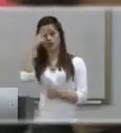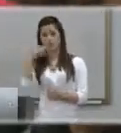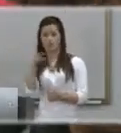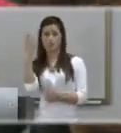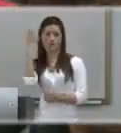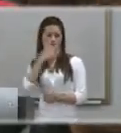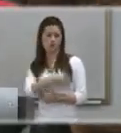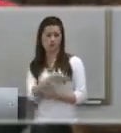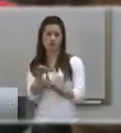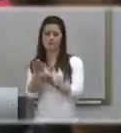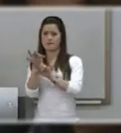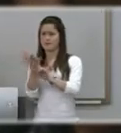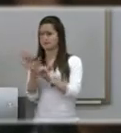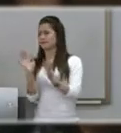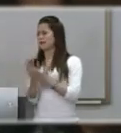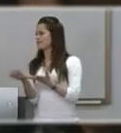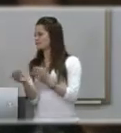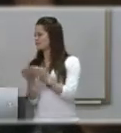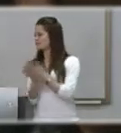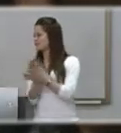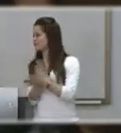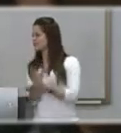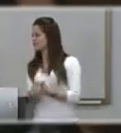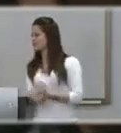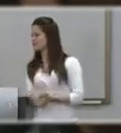Que es una belleza, son hermosos.